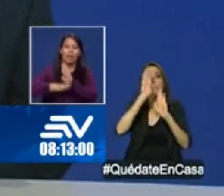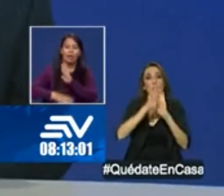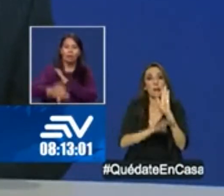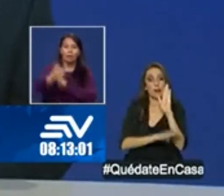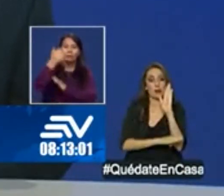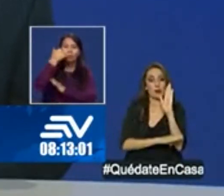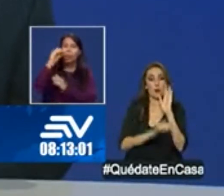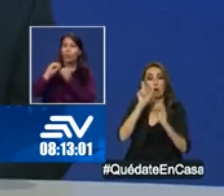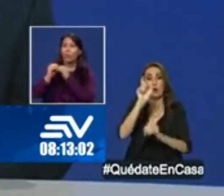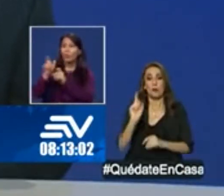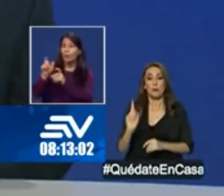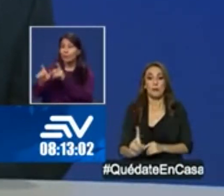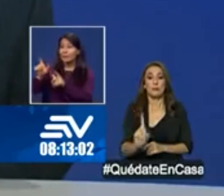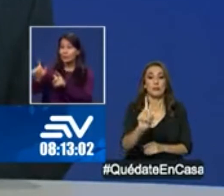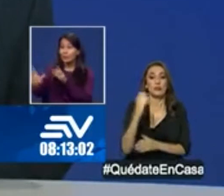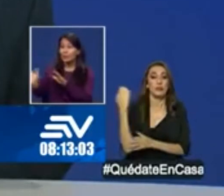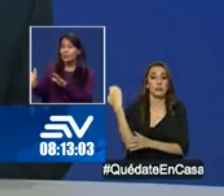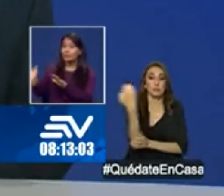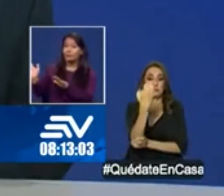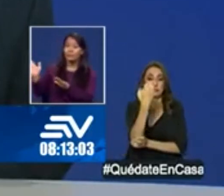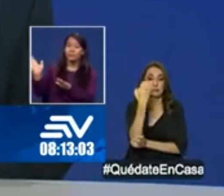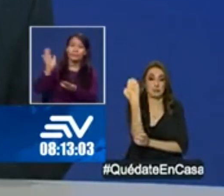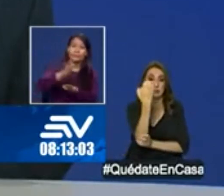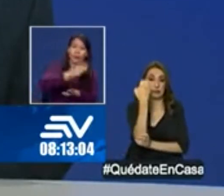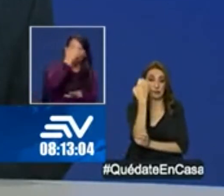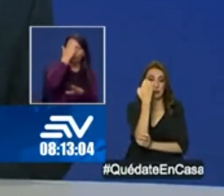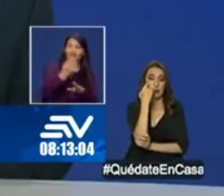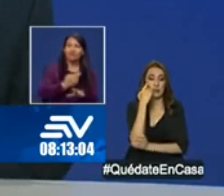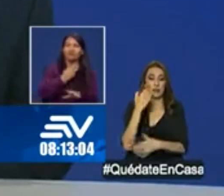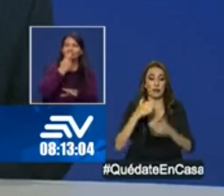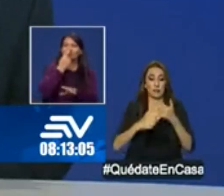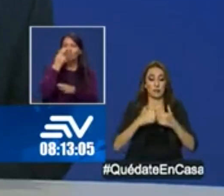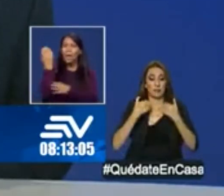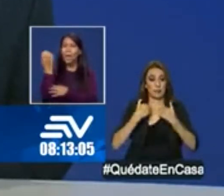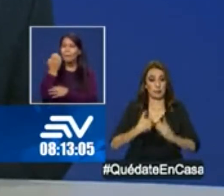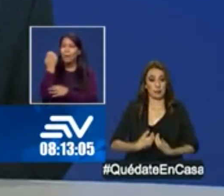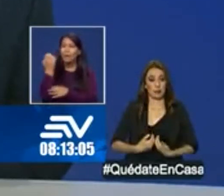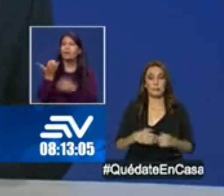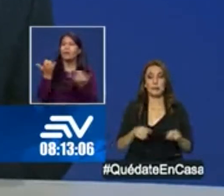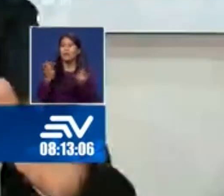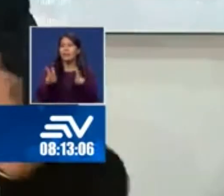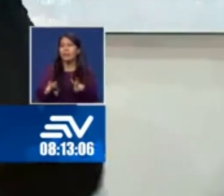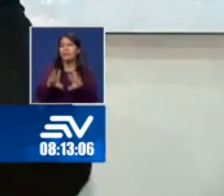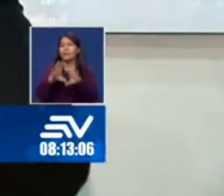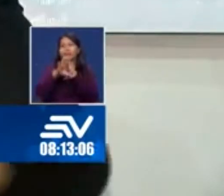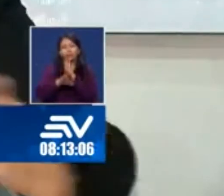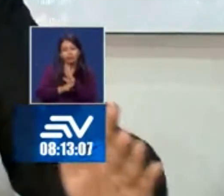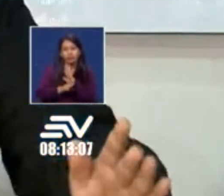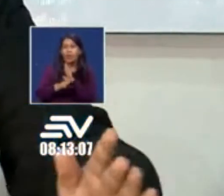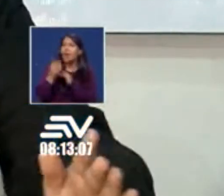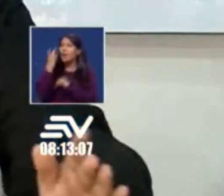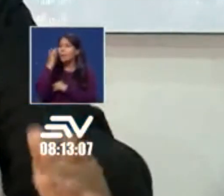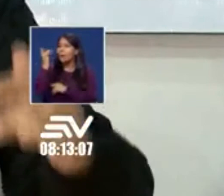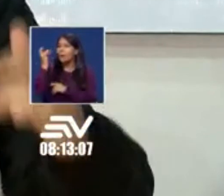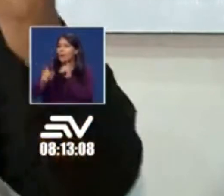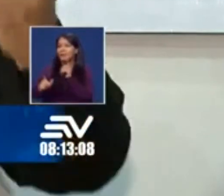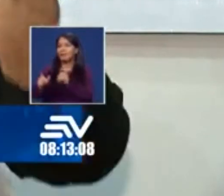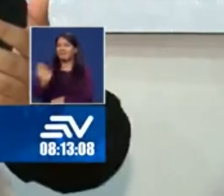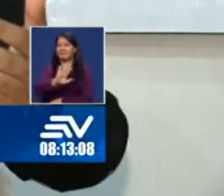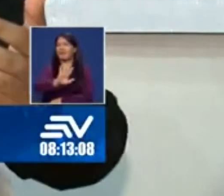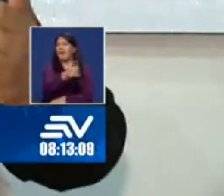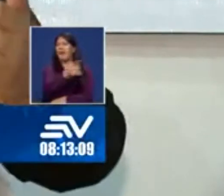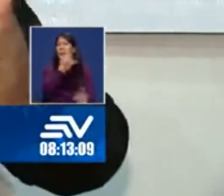que acuden a emergencia con esta afección respiratoria aguda también ha disminuido. La gente se resignó a